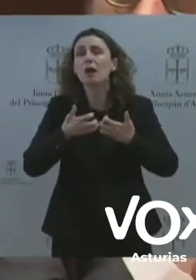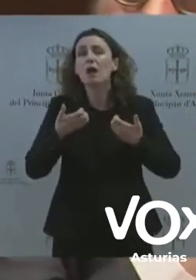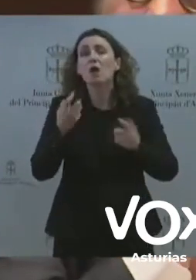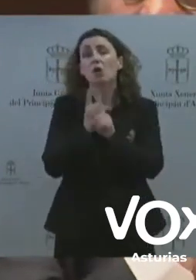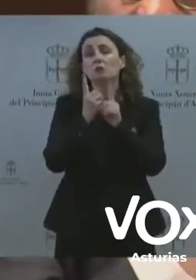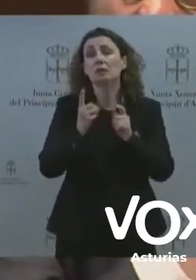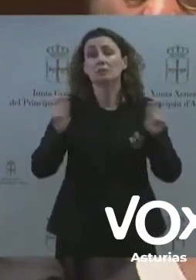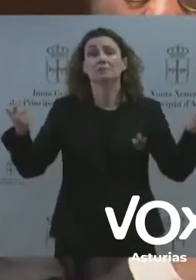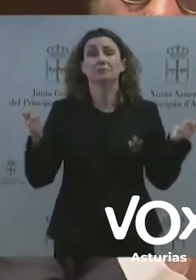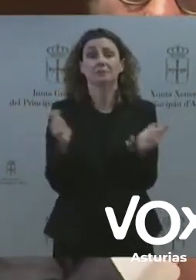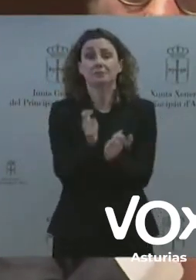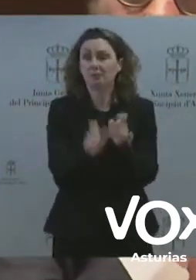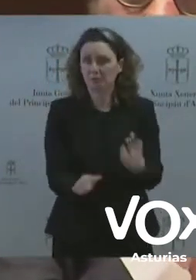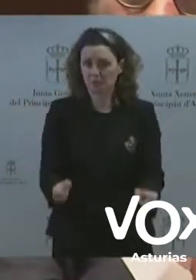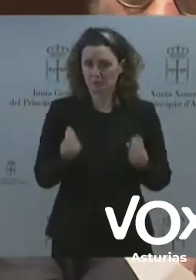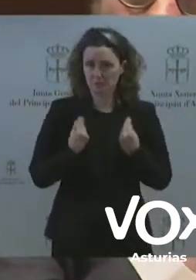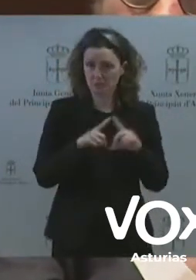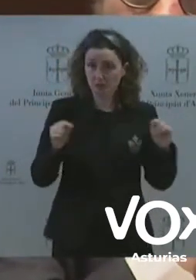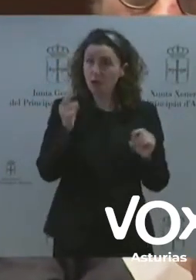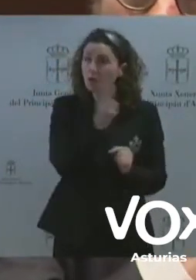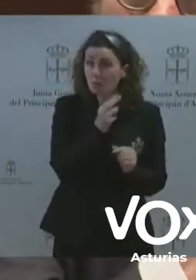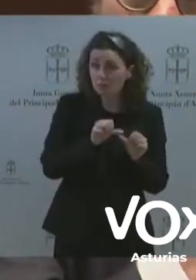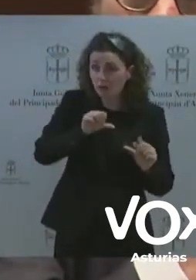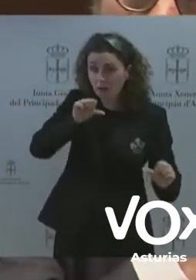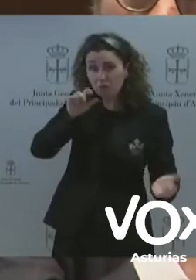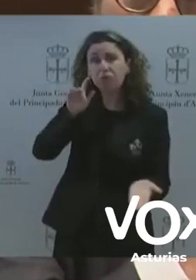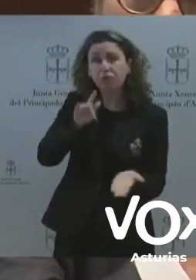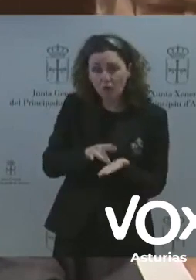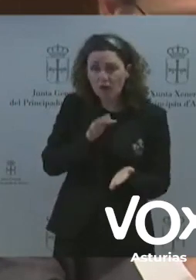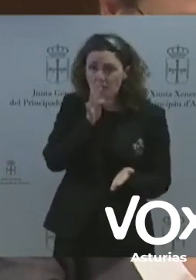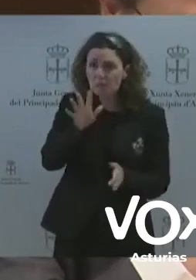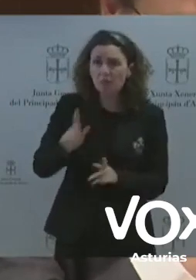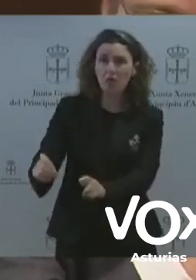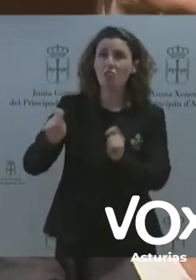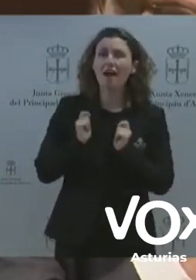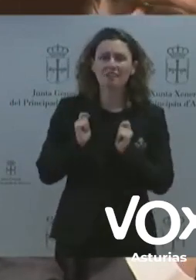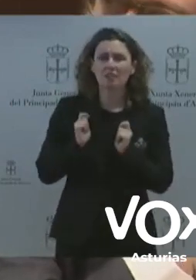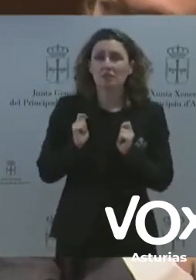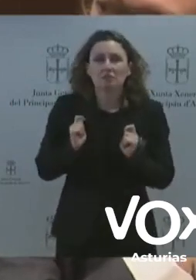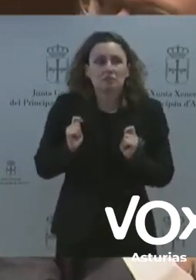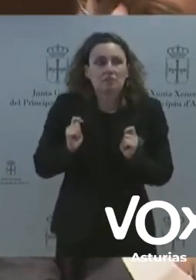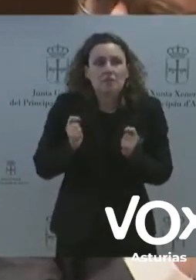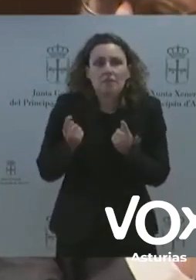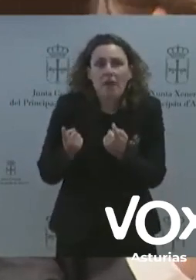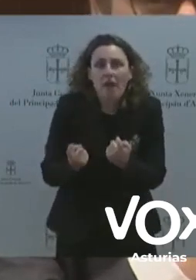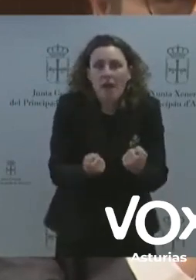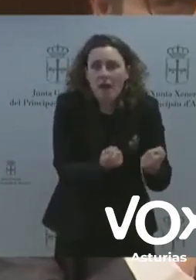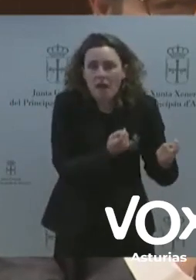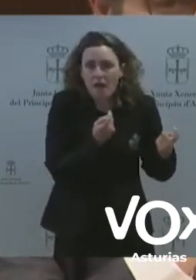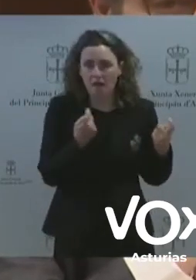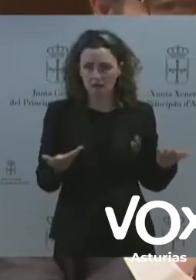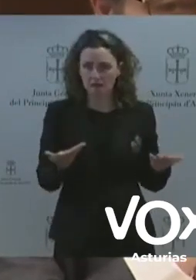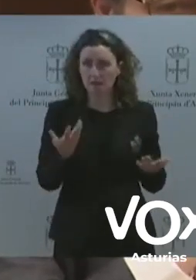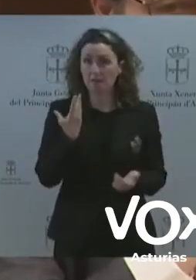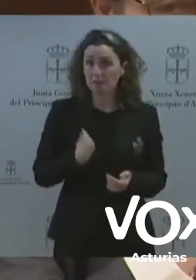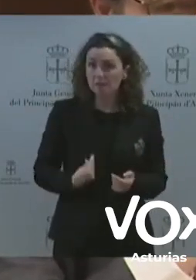que adquirió cuando arrancó la legislatura. Todos siguen pendientes a día de hoy. Ha dispuesto de más de 20.000 millones de